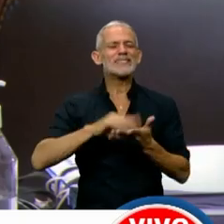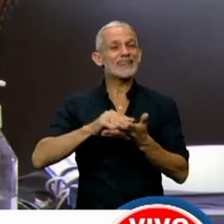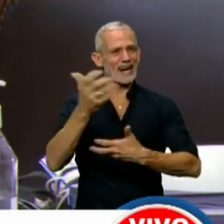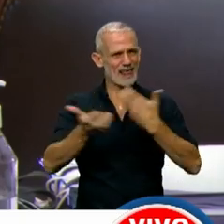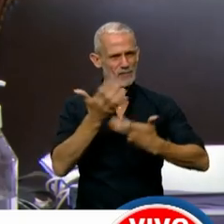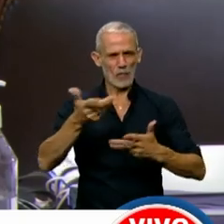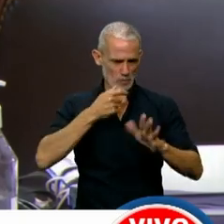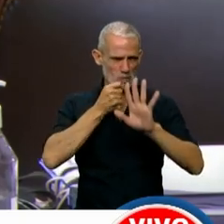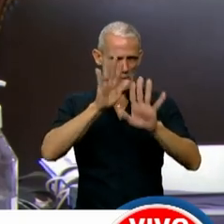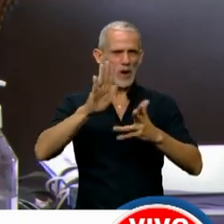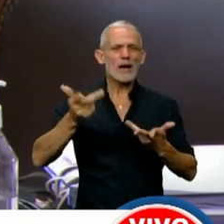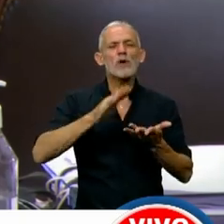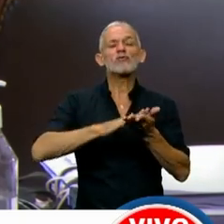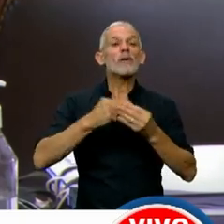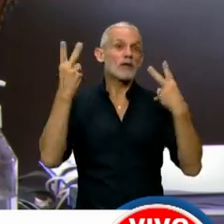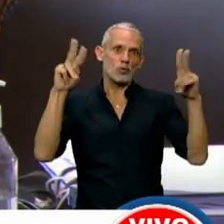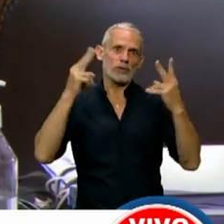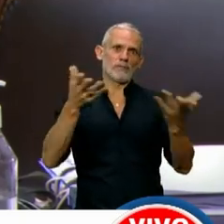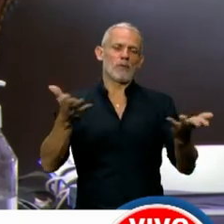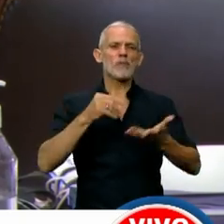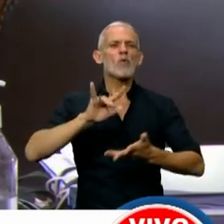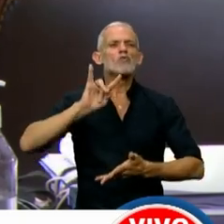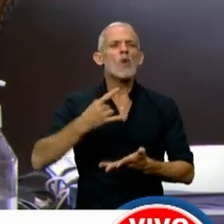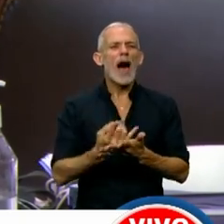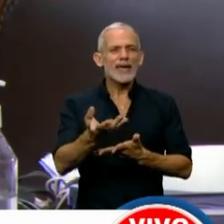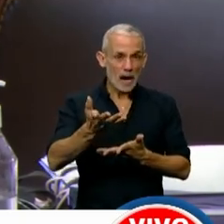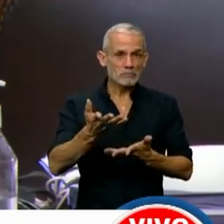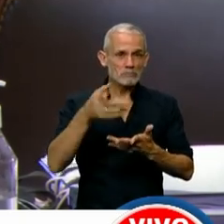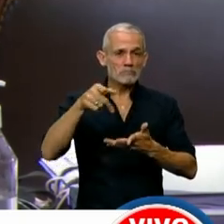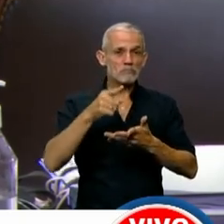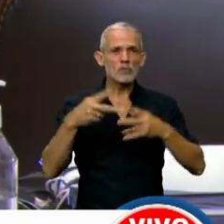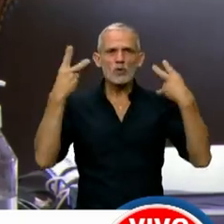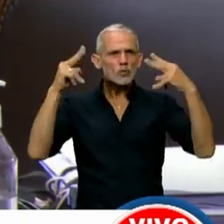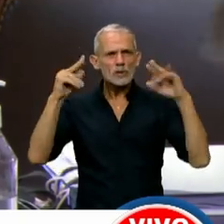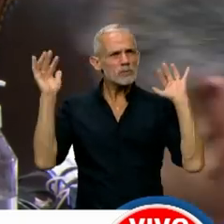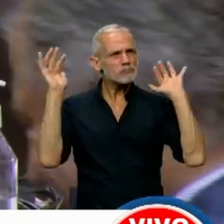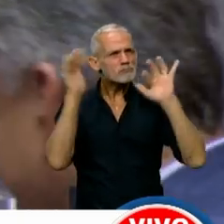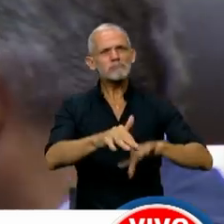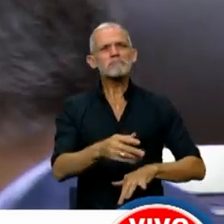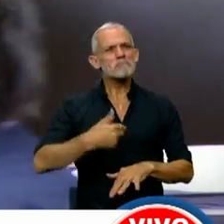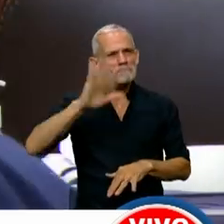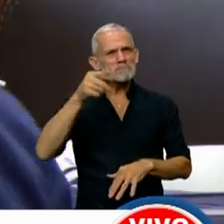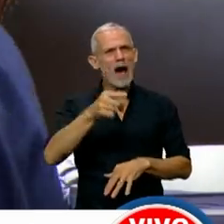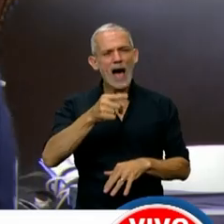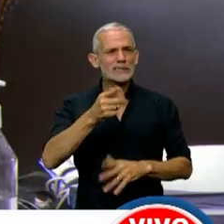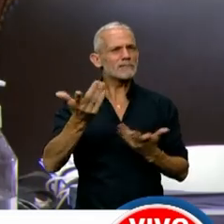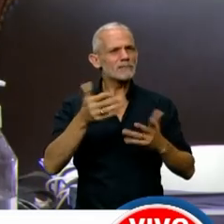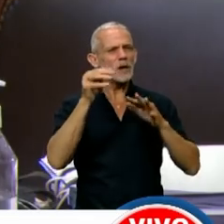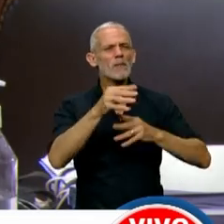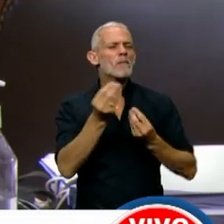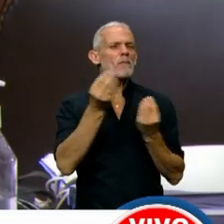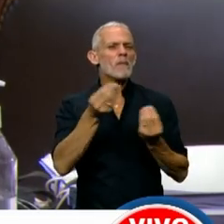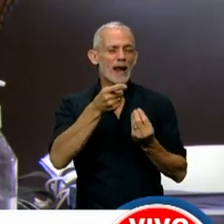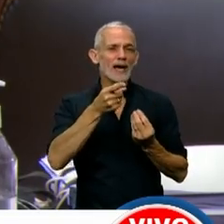del fuego por ejemplo en materia de turismo en ushuaia es uno de los destinos más elegidos para hacer uso